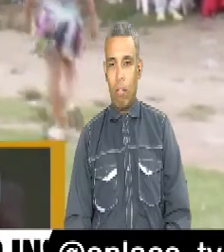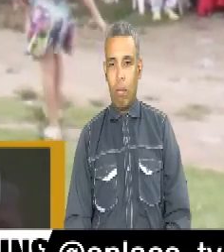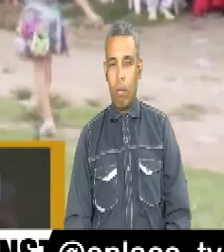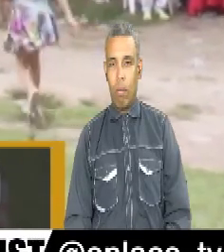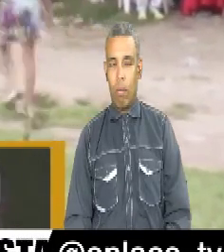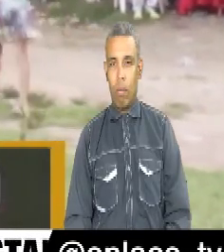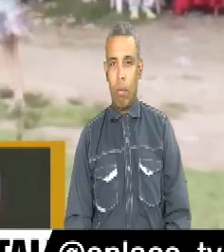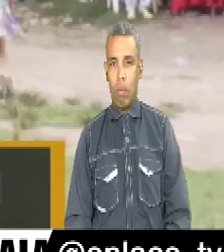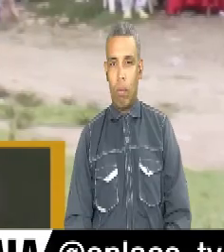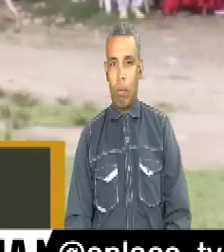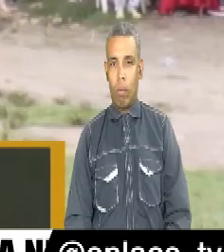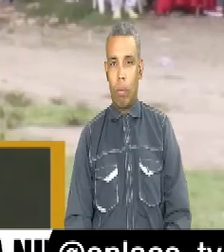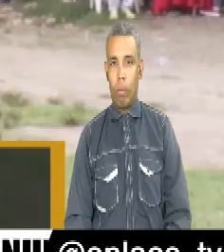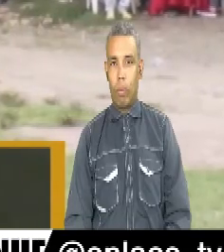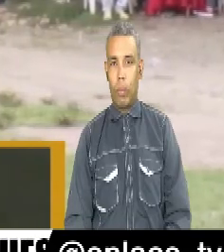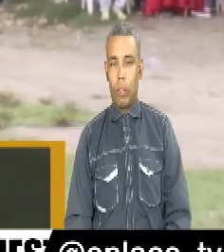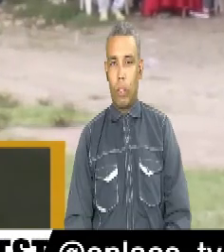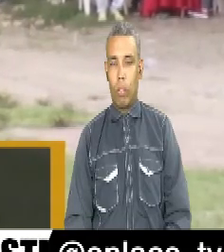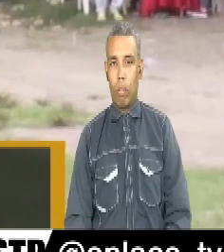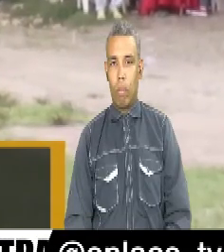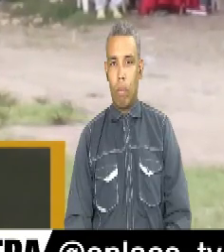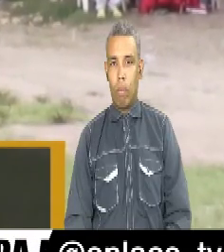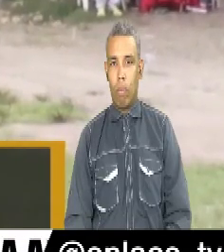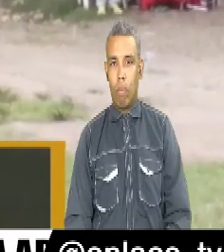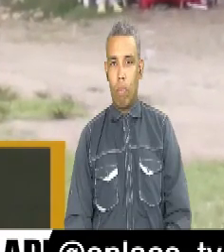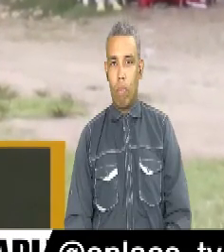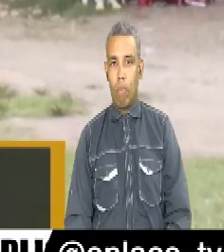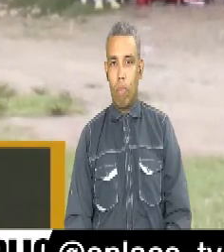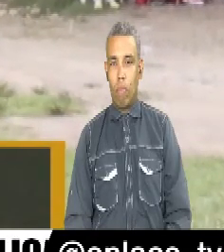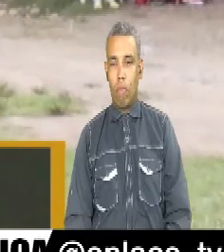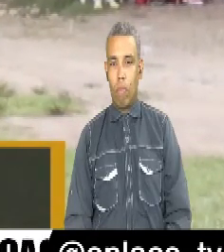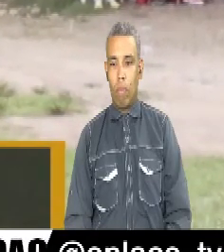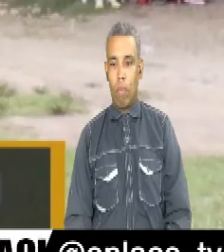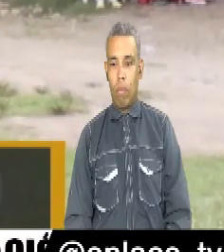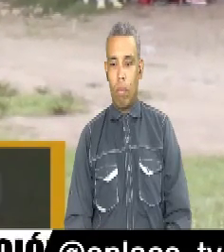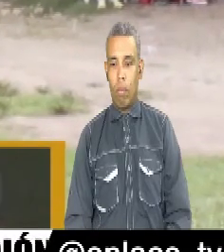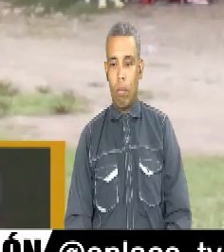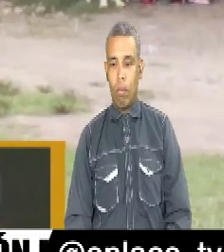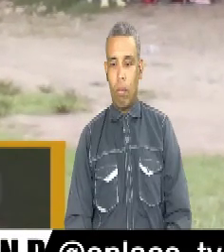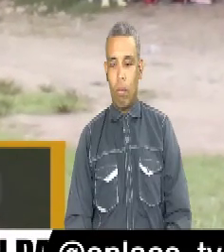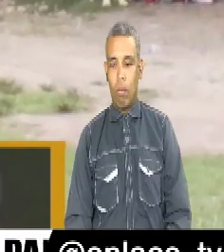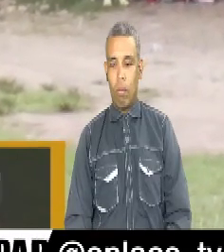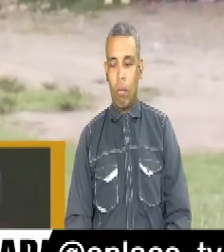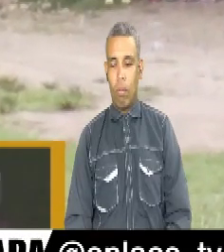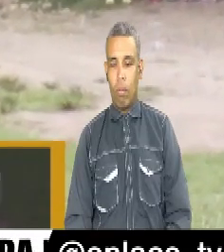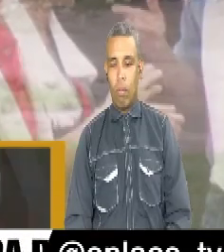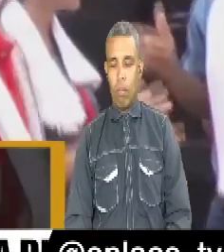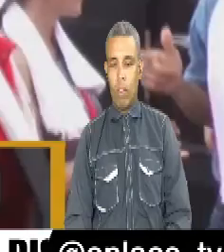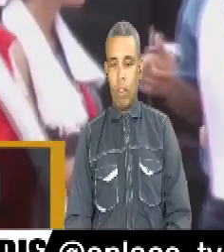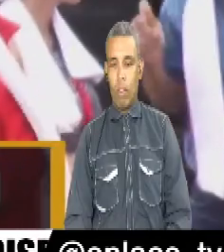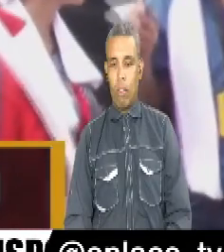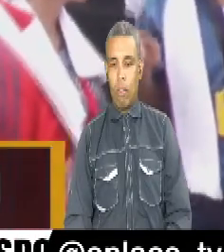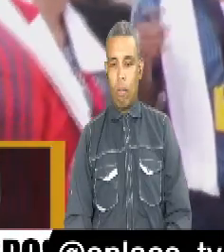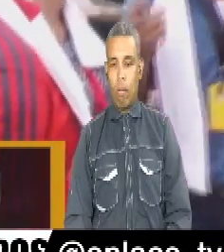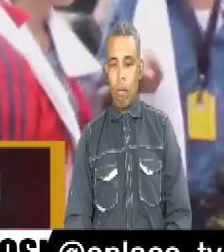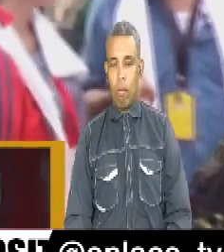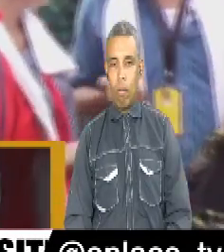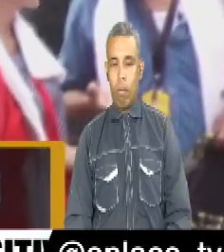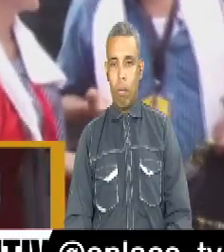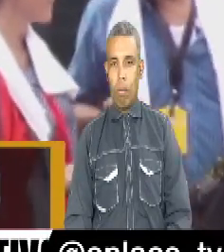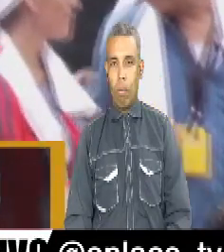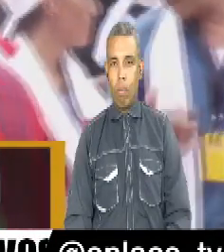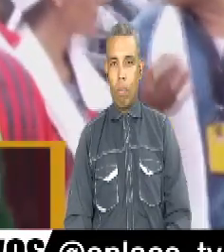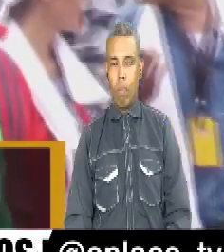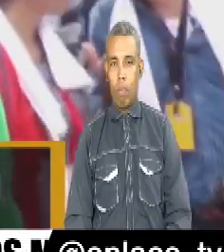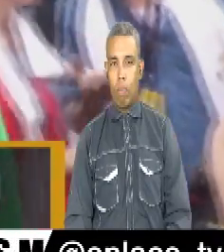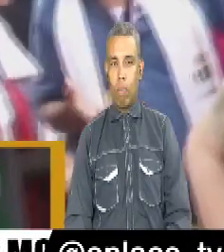Porque el año pasado hicieron acá, ahora mismo. ¿Pero está contento? Claro. El alcalde Darío Echeverri Serrano